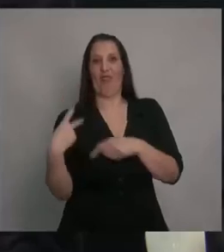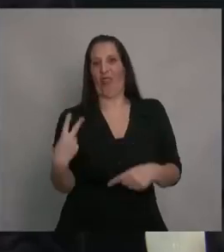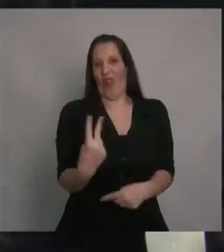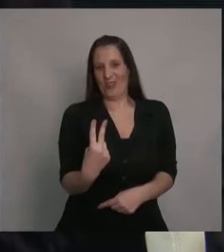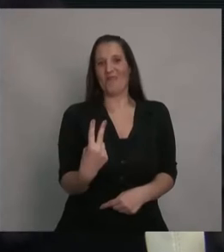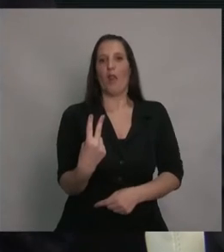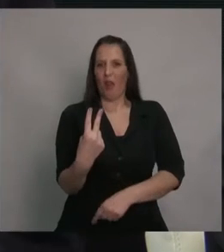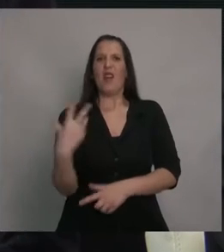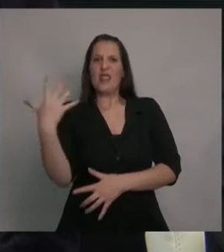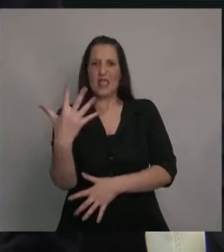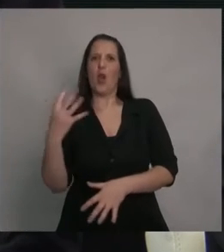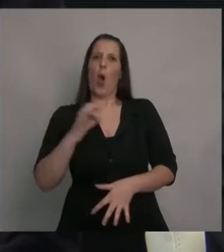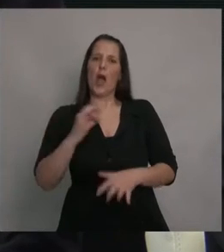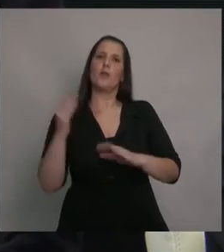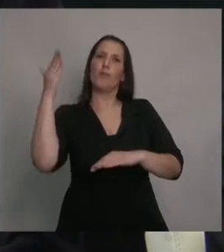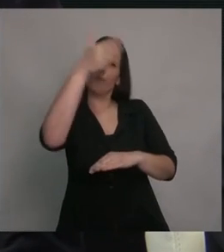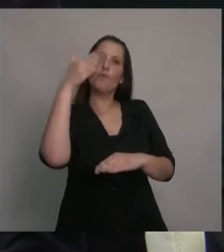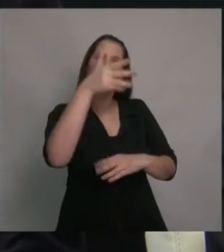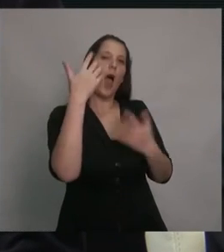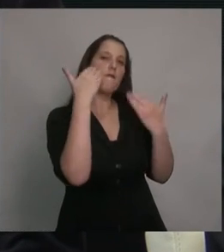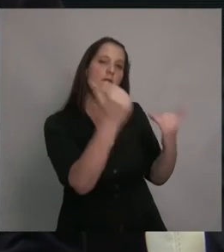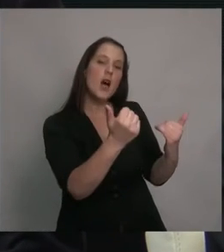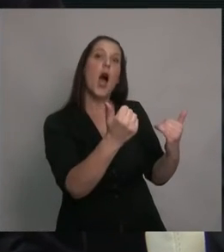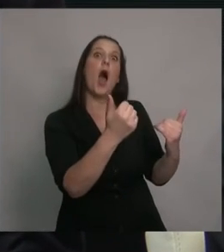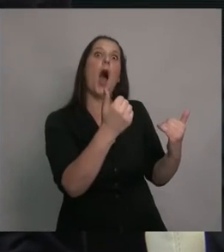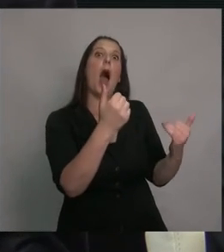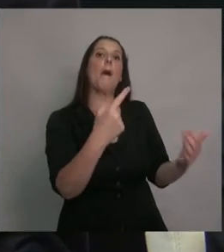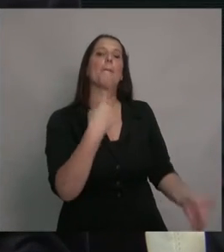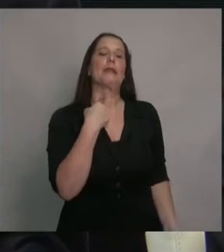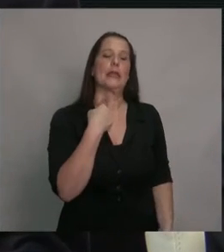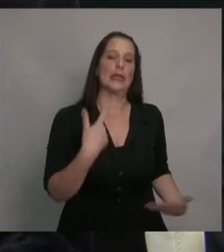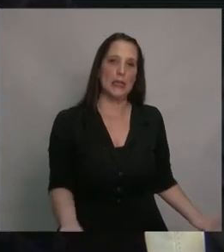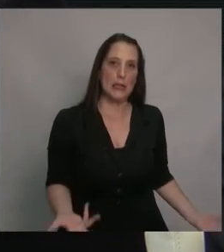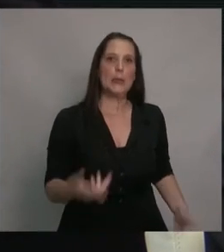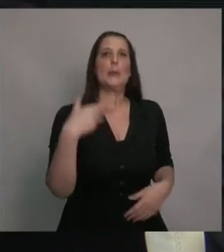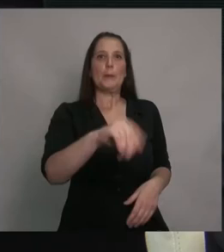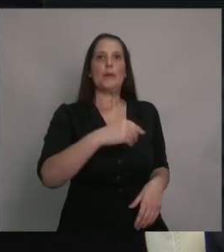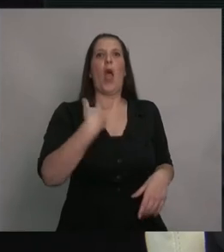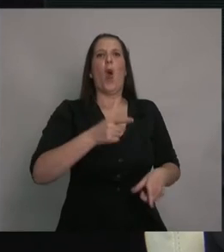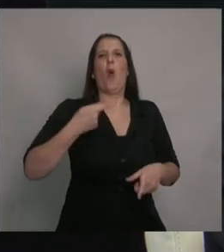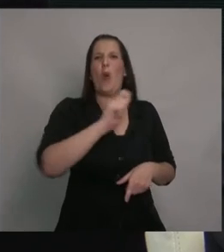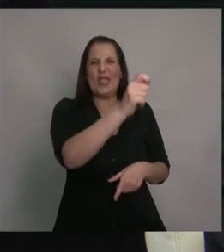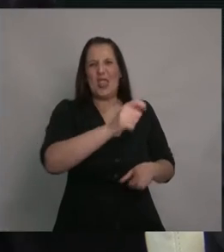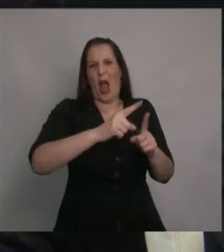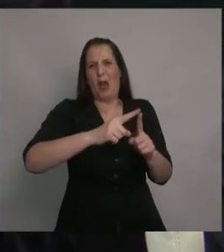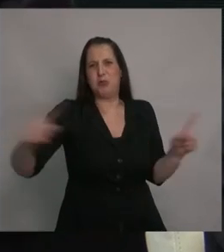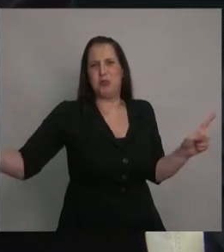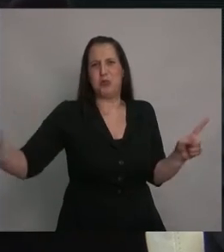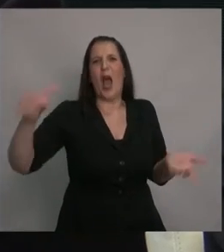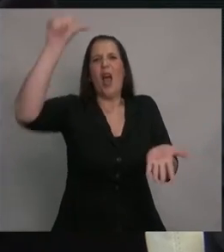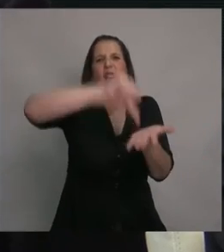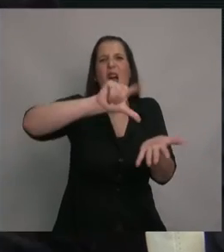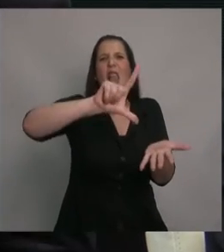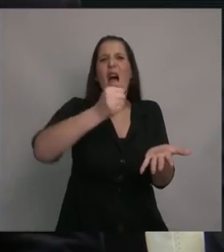años, nos arrestaron, tuvimos un juicio en la Florida, que fue uno de los juicios más largos de la historia en los Estados Unidos,